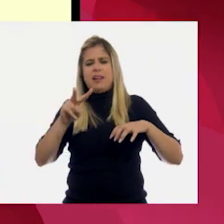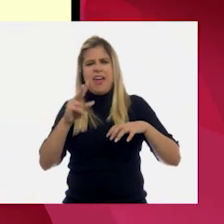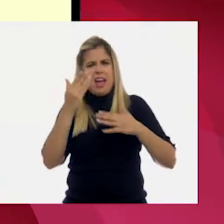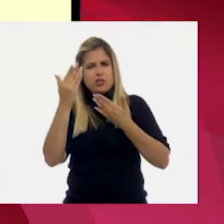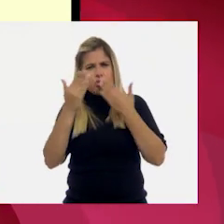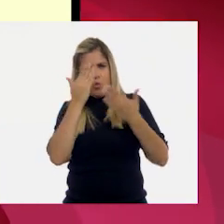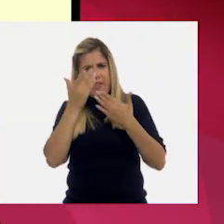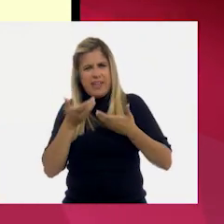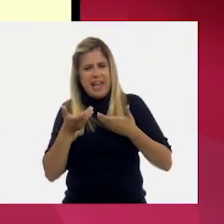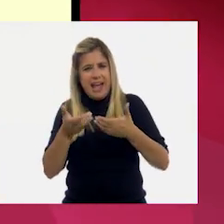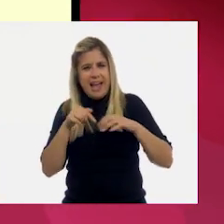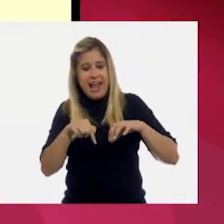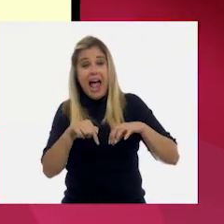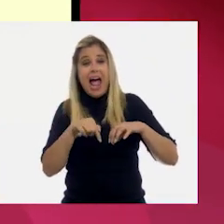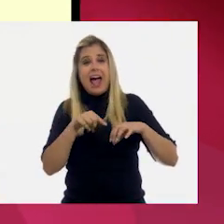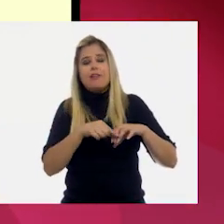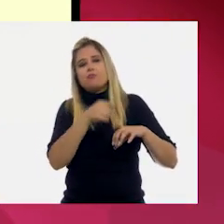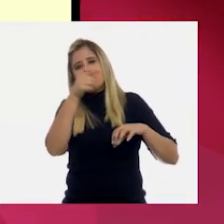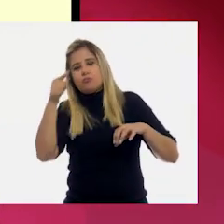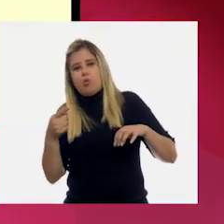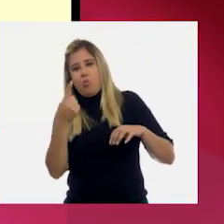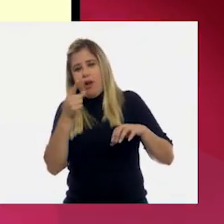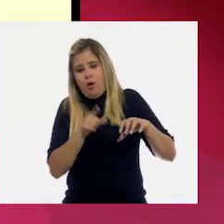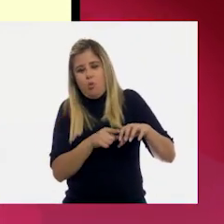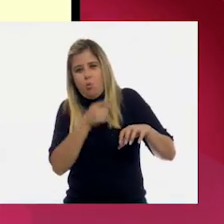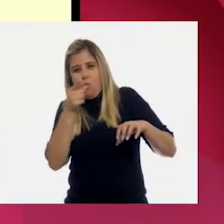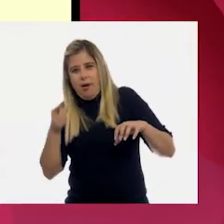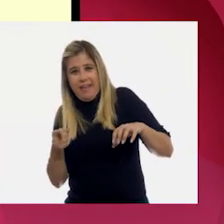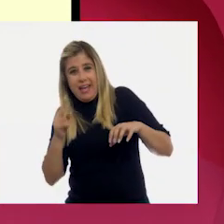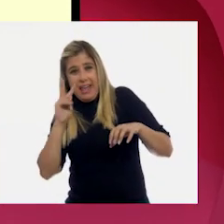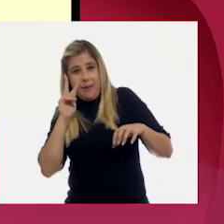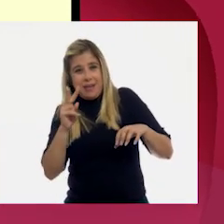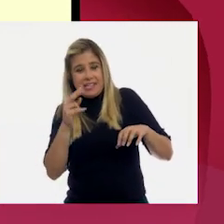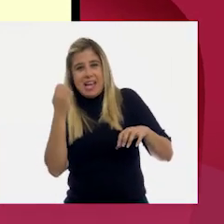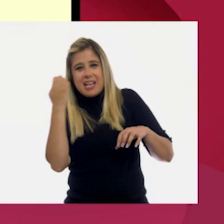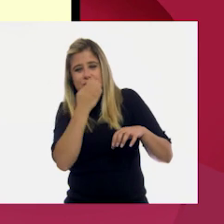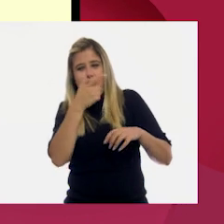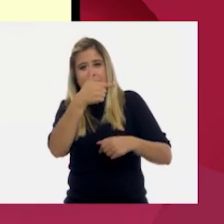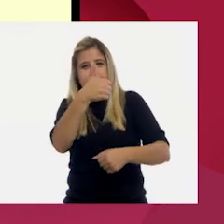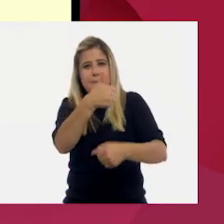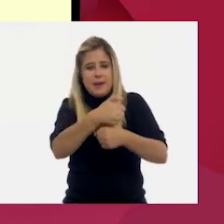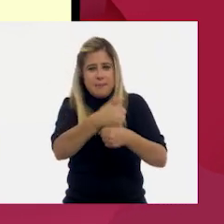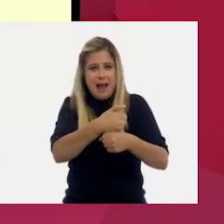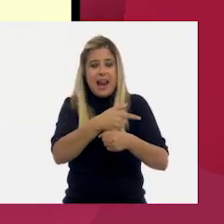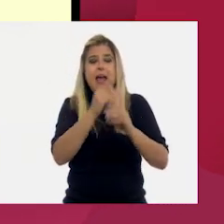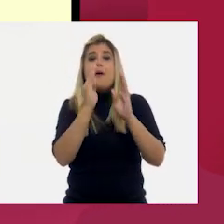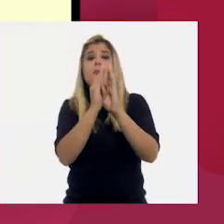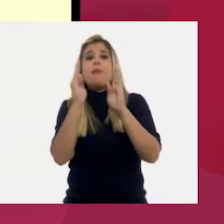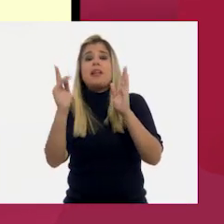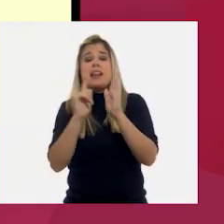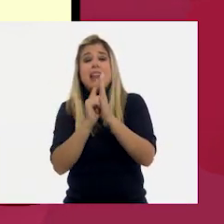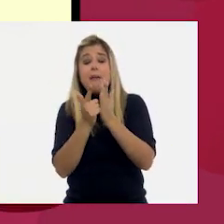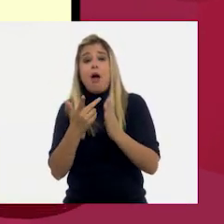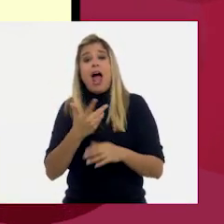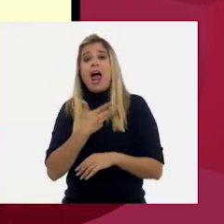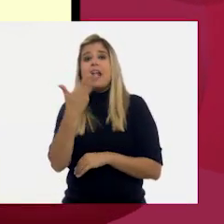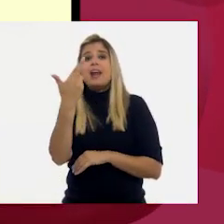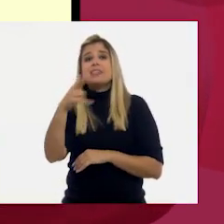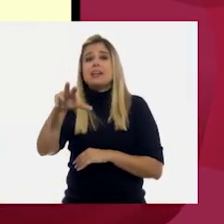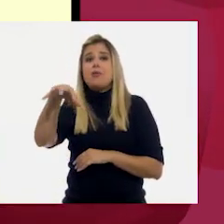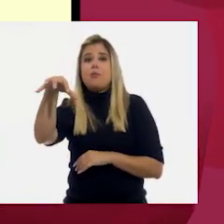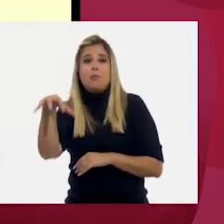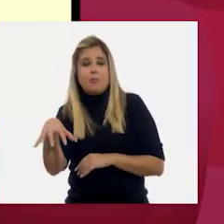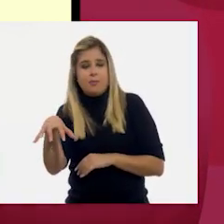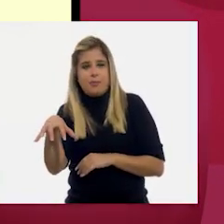es pasar a la siguiente cuadra, ¿cierto? ¿Ya vieron? Ahí está la escuela primaria y también la biblioteca y hay un restaurante.